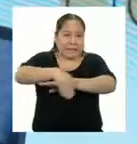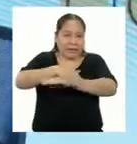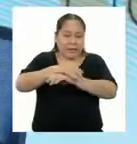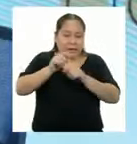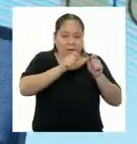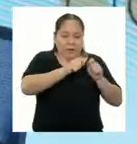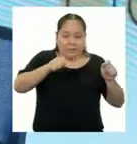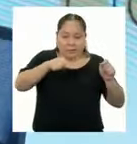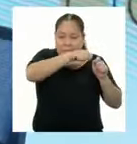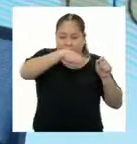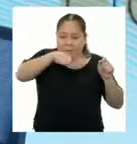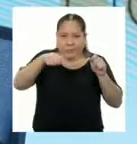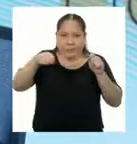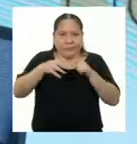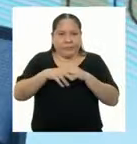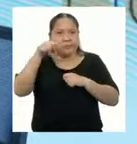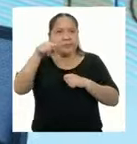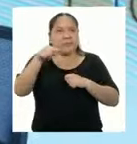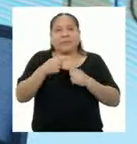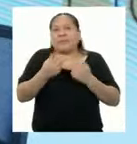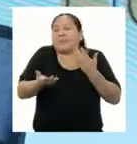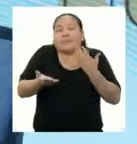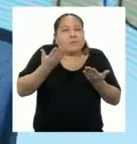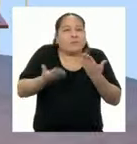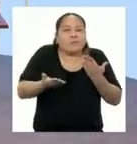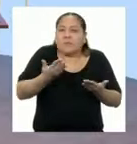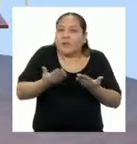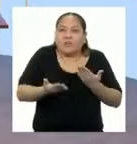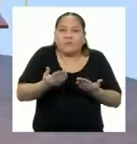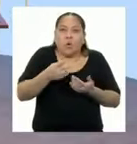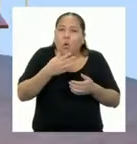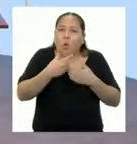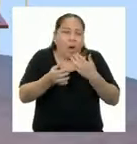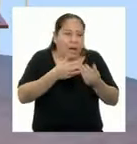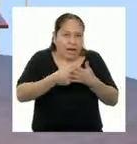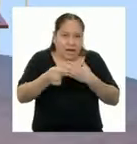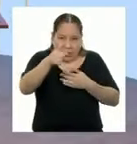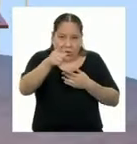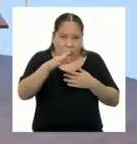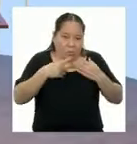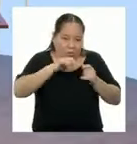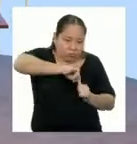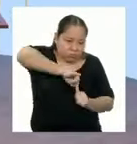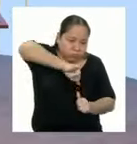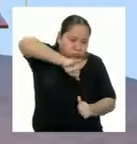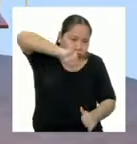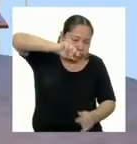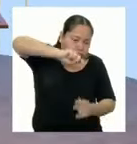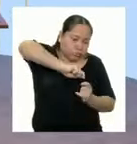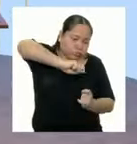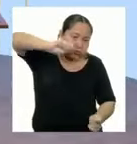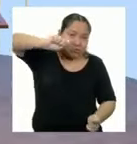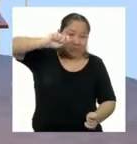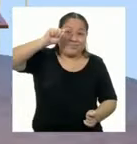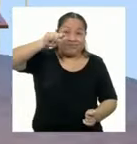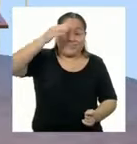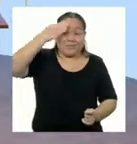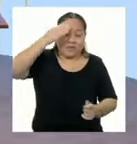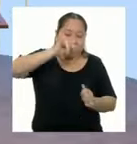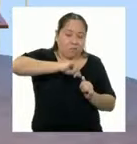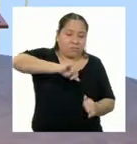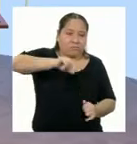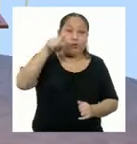el instrumento de medición que tengan en casa. Con este, midan las longitudes del objeto que